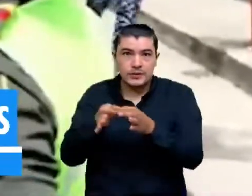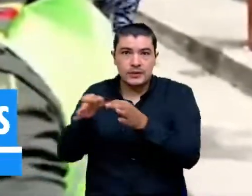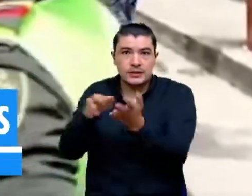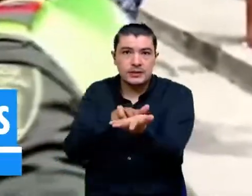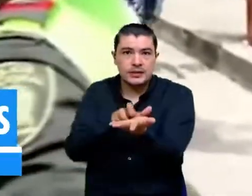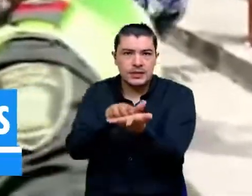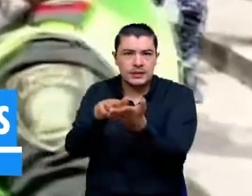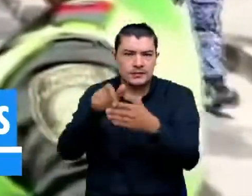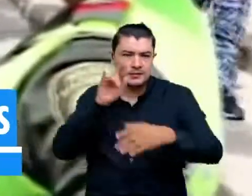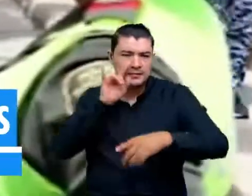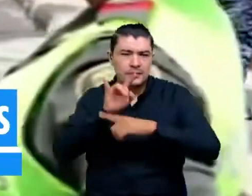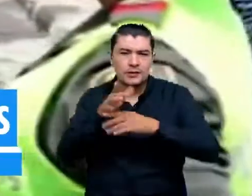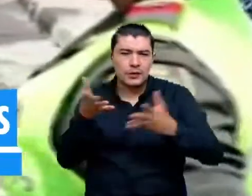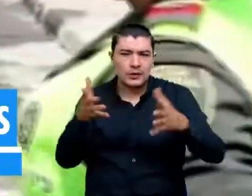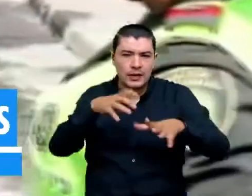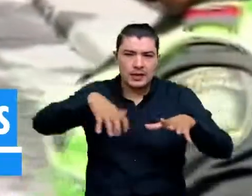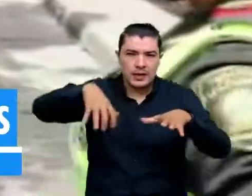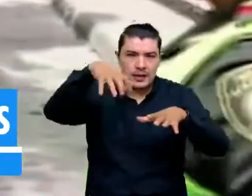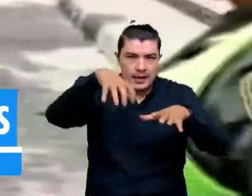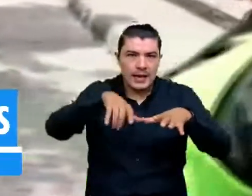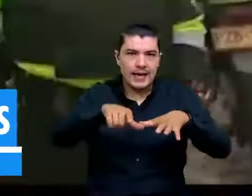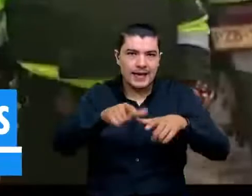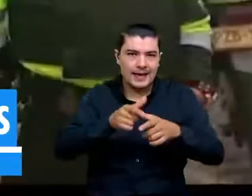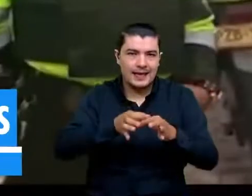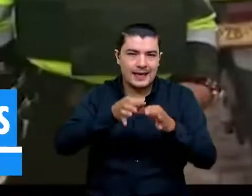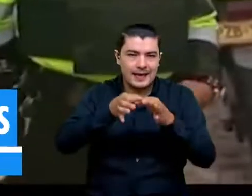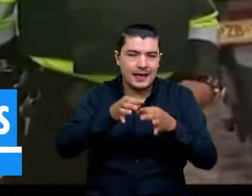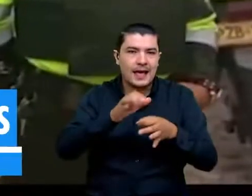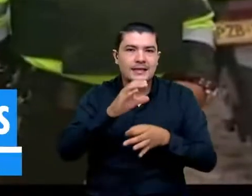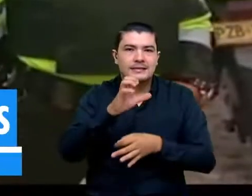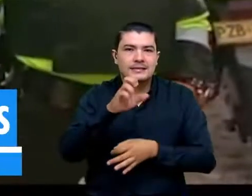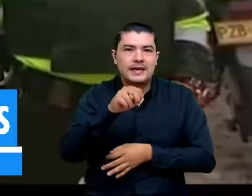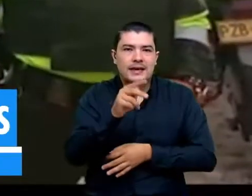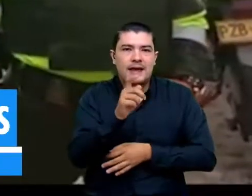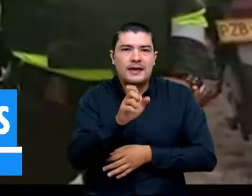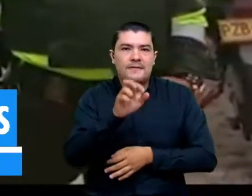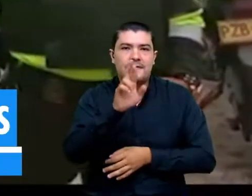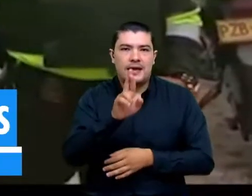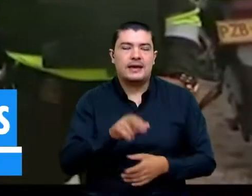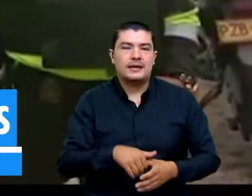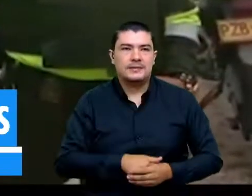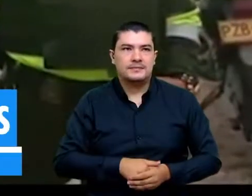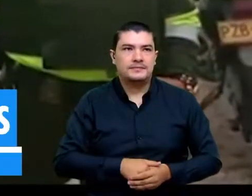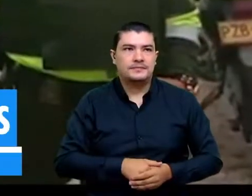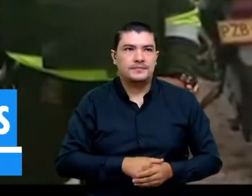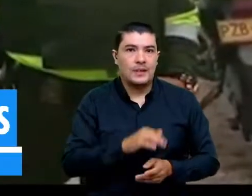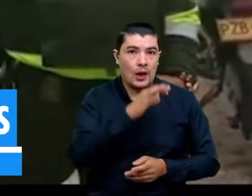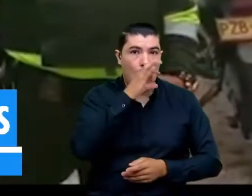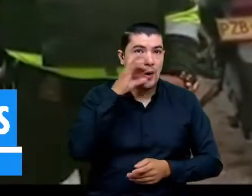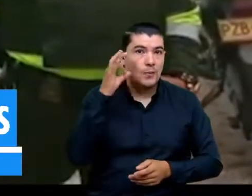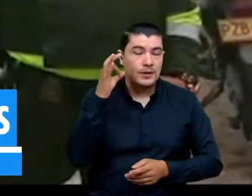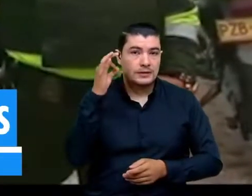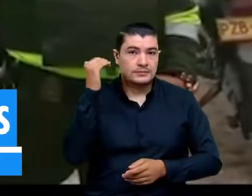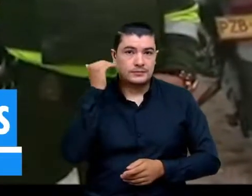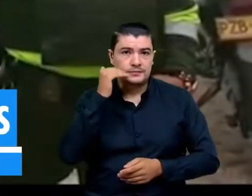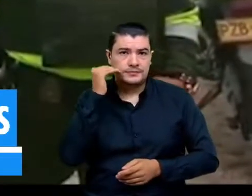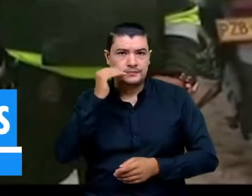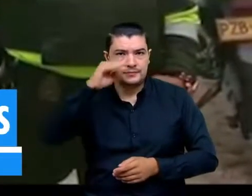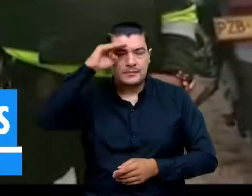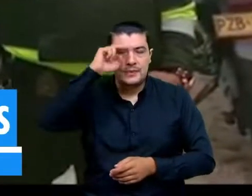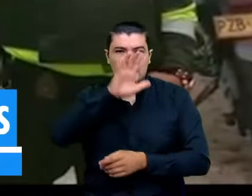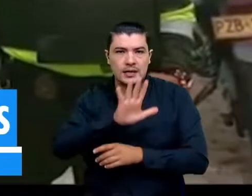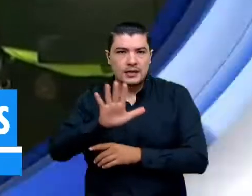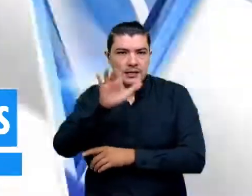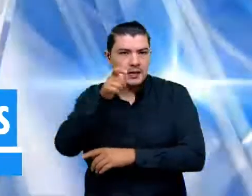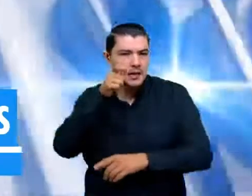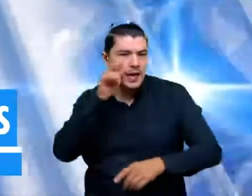Girón, más exactamente por el sector de Senfer. Hombres a lo largo y ancho de esa vía, prestando seguridad a